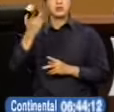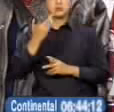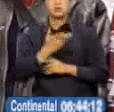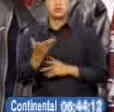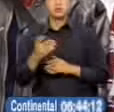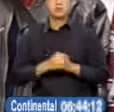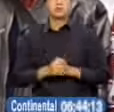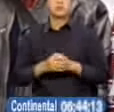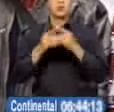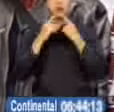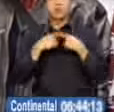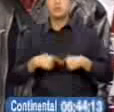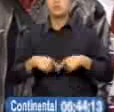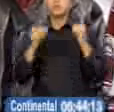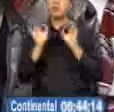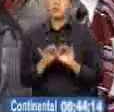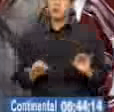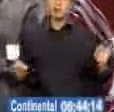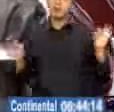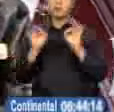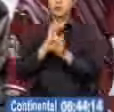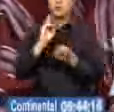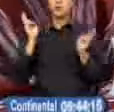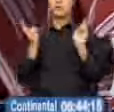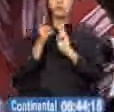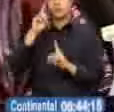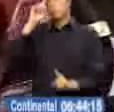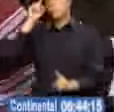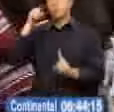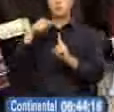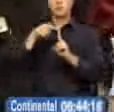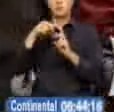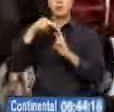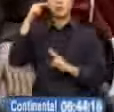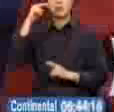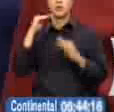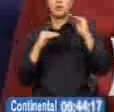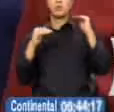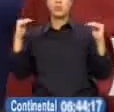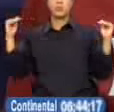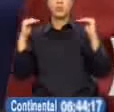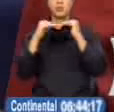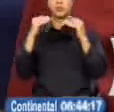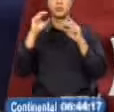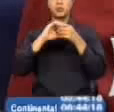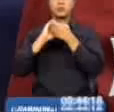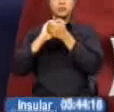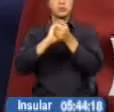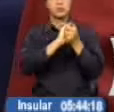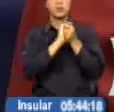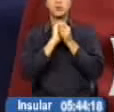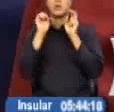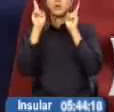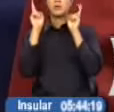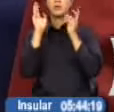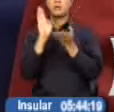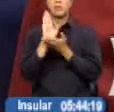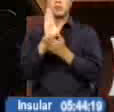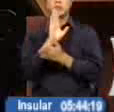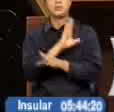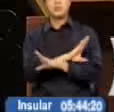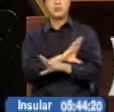dijo que es un imperativo el generar reformas que apunten a establecer regímenes más justos equitativos y solidarios en cuanto a la seguridad